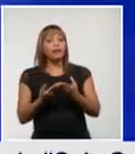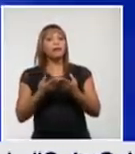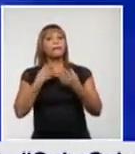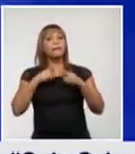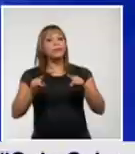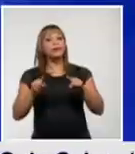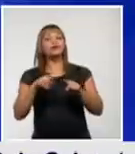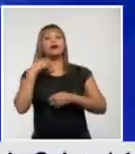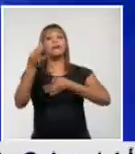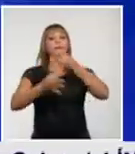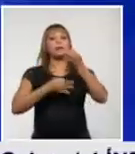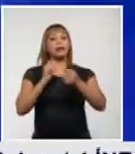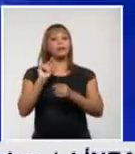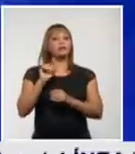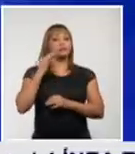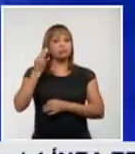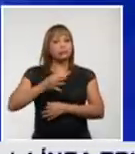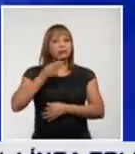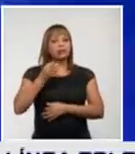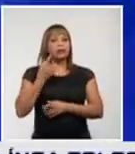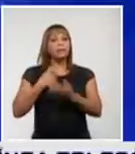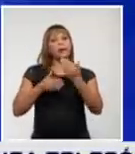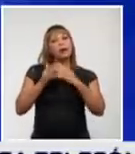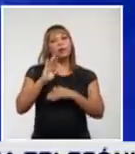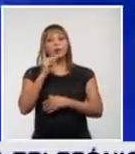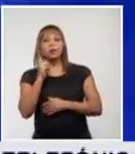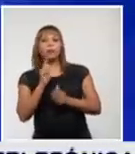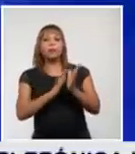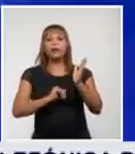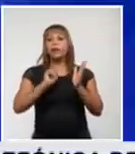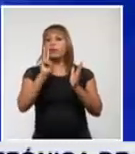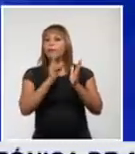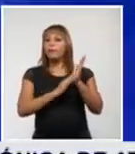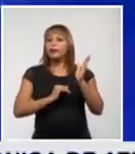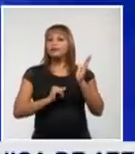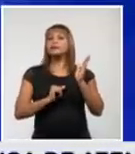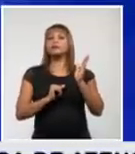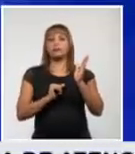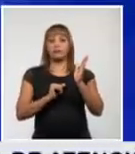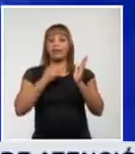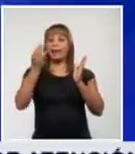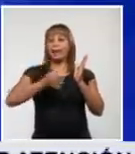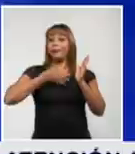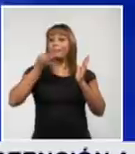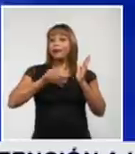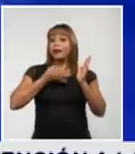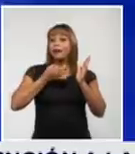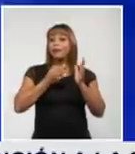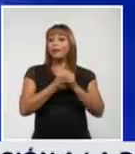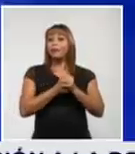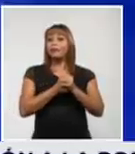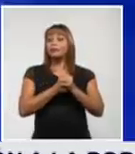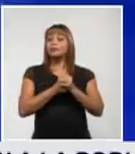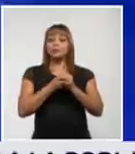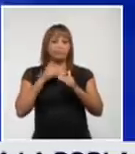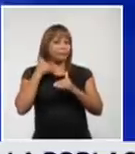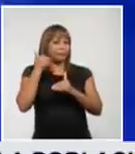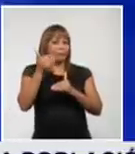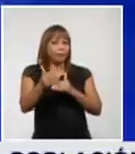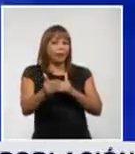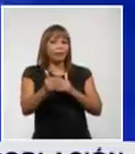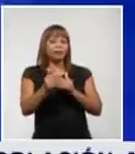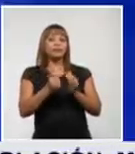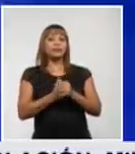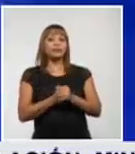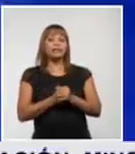explicamos aquí un día, desde hace más de un mes, de 2 meses y más también, que eso es